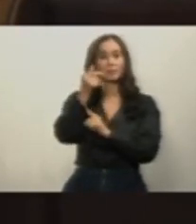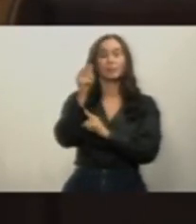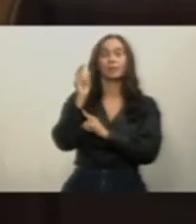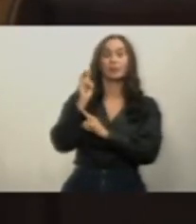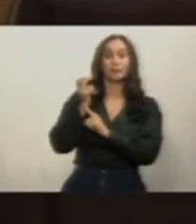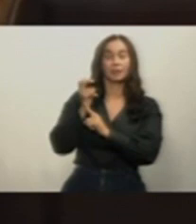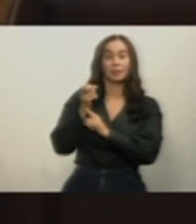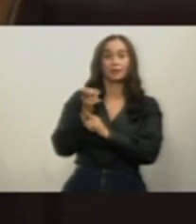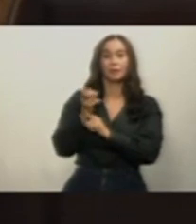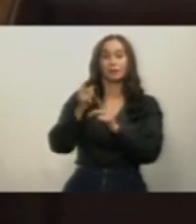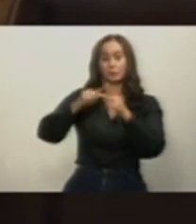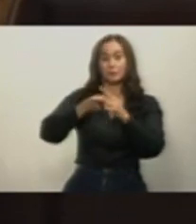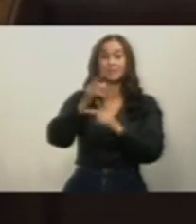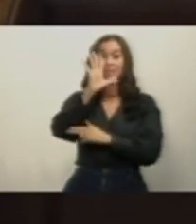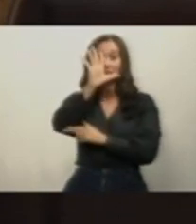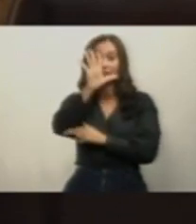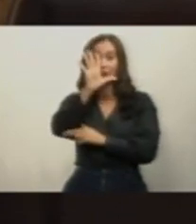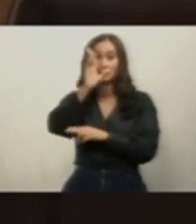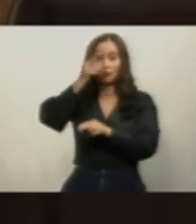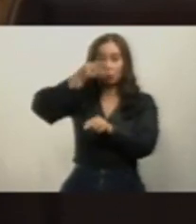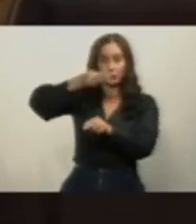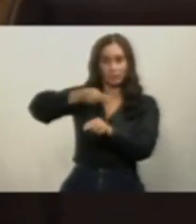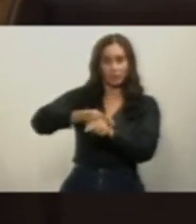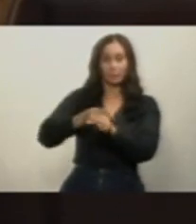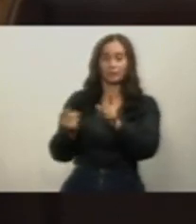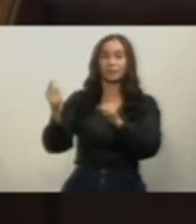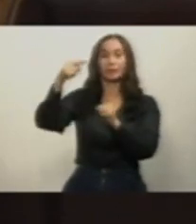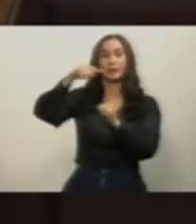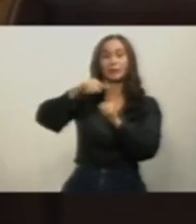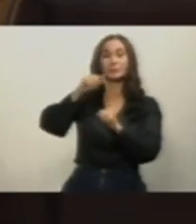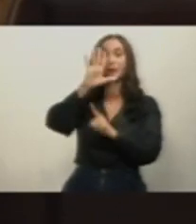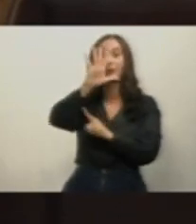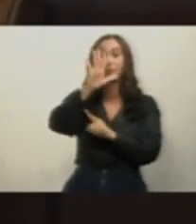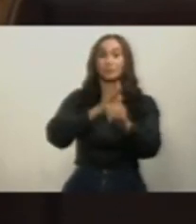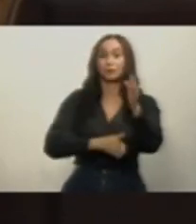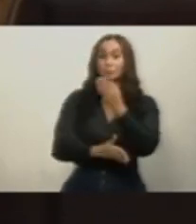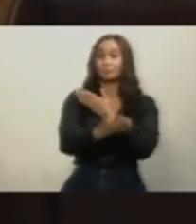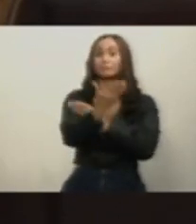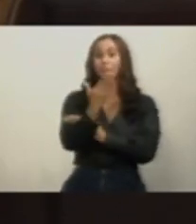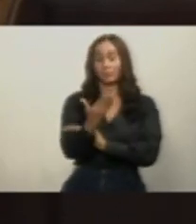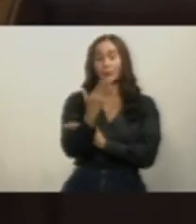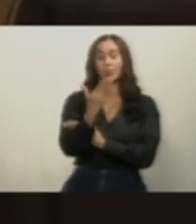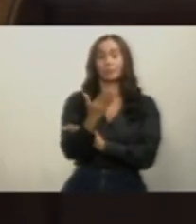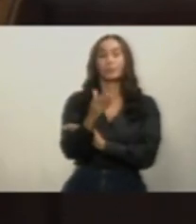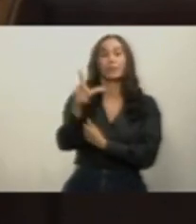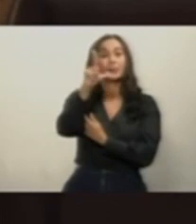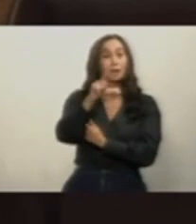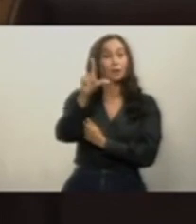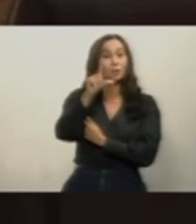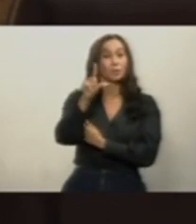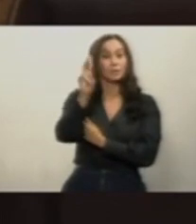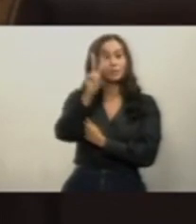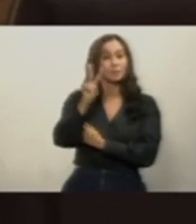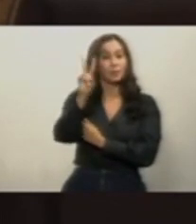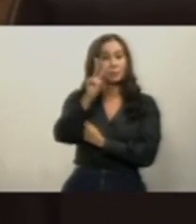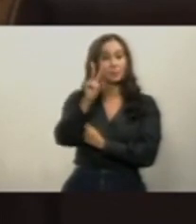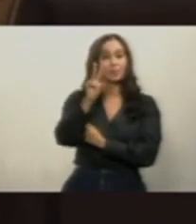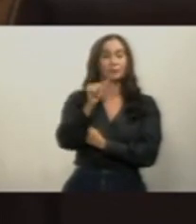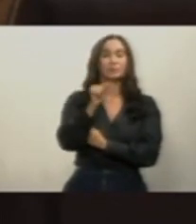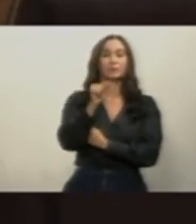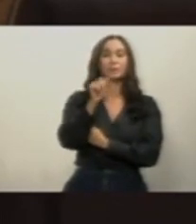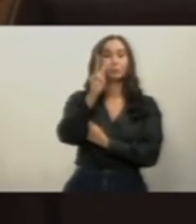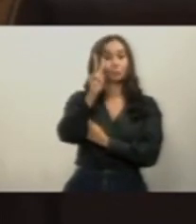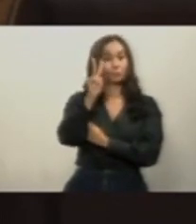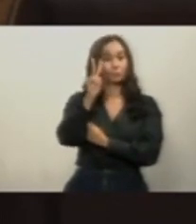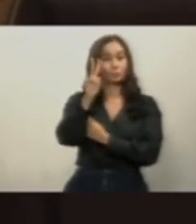será desde las 5 de la tarde hasta las 5 de la mañana de lunes a viernes con dos horas de libre